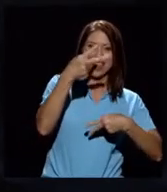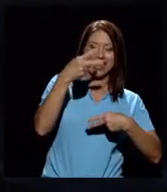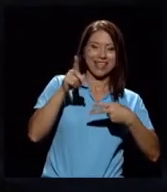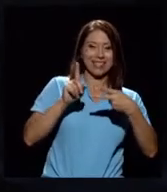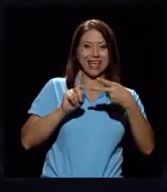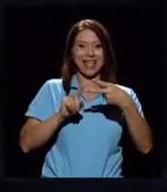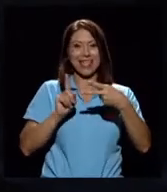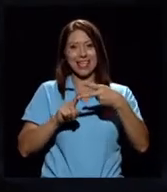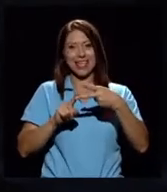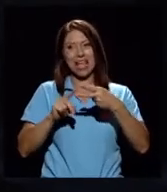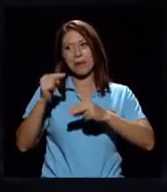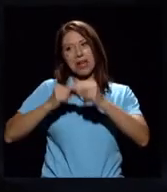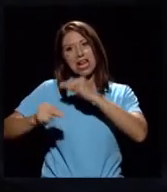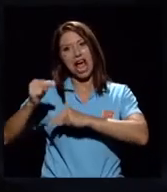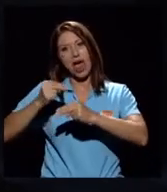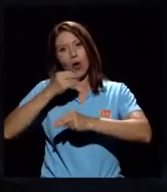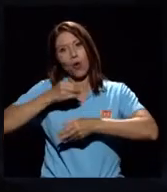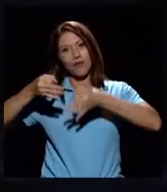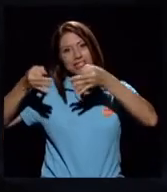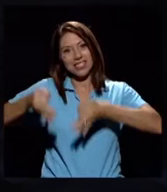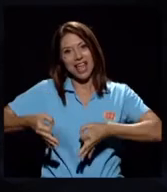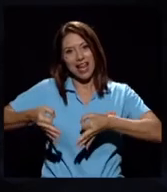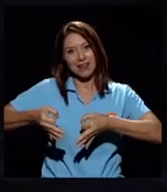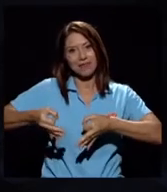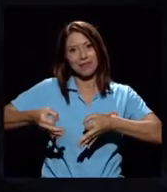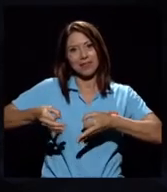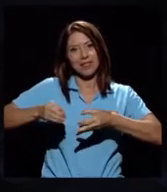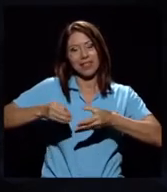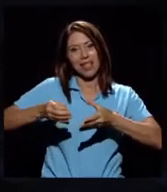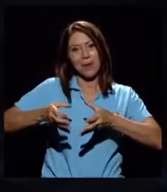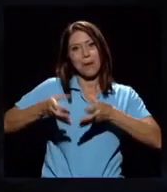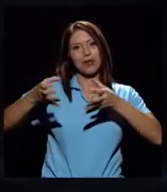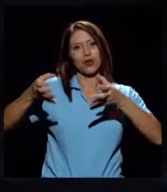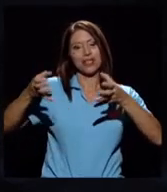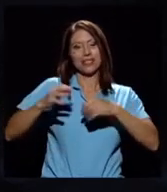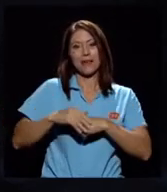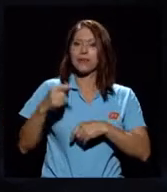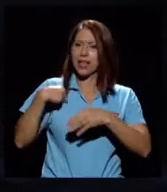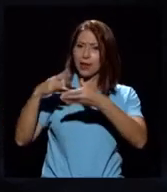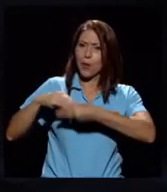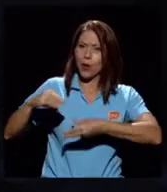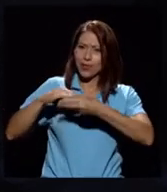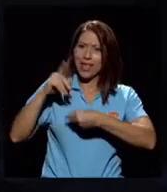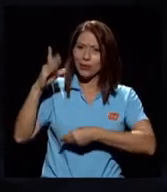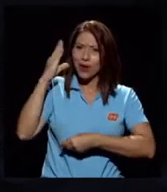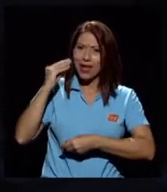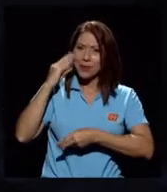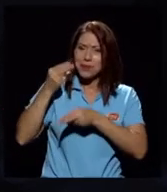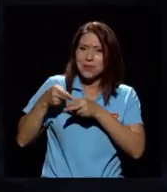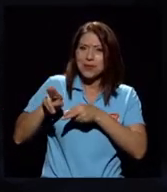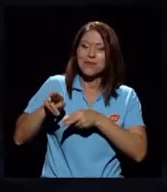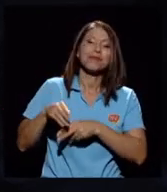y el mercado oficial de mayorista te voy a contar una pequeña anécdota